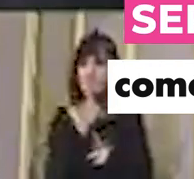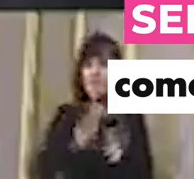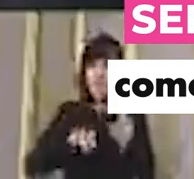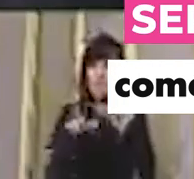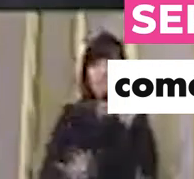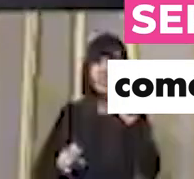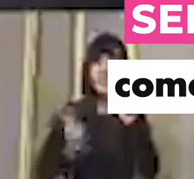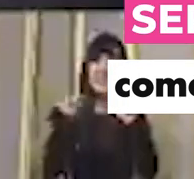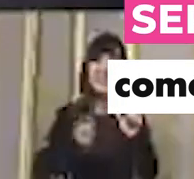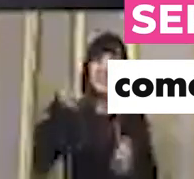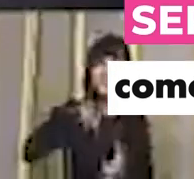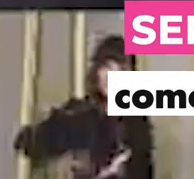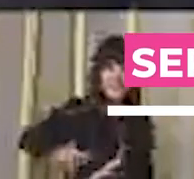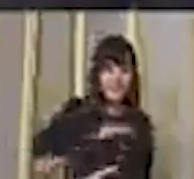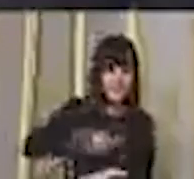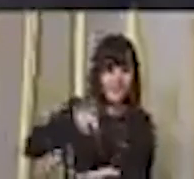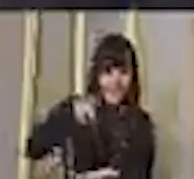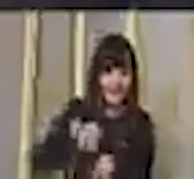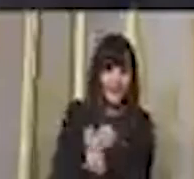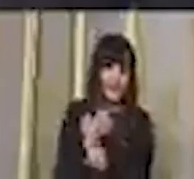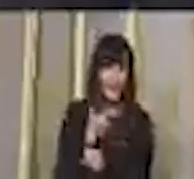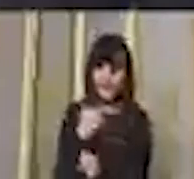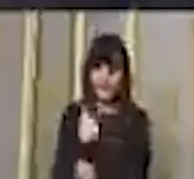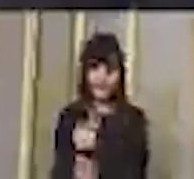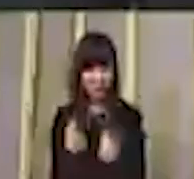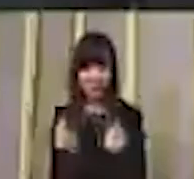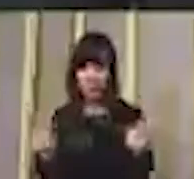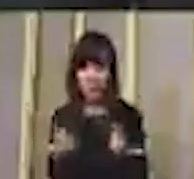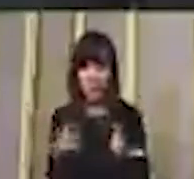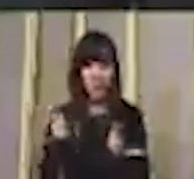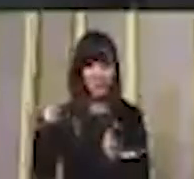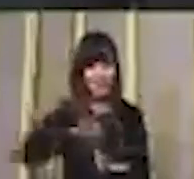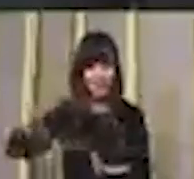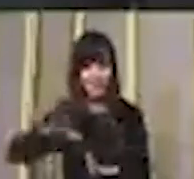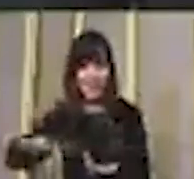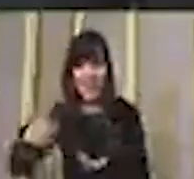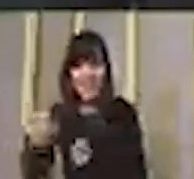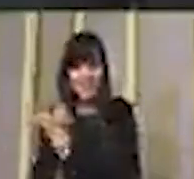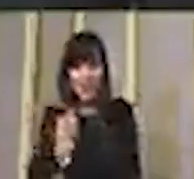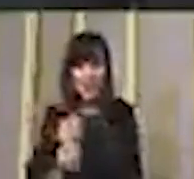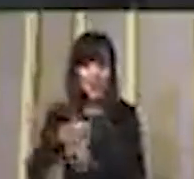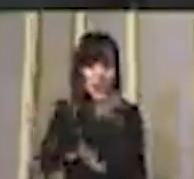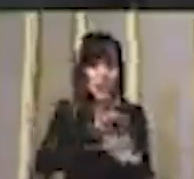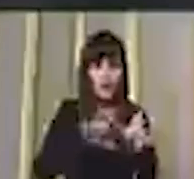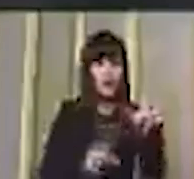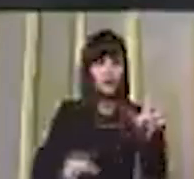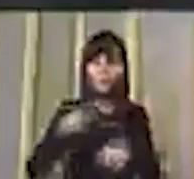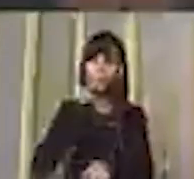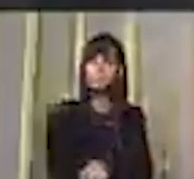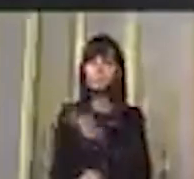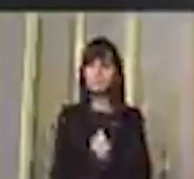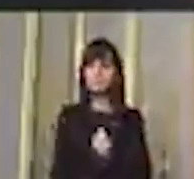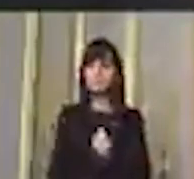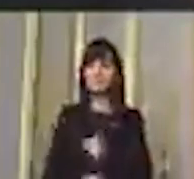sus directivos, precisamente para ver qué es lo que están haciendo en materia de seguridad pública